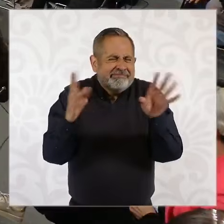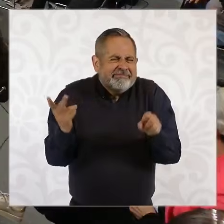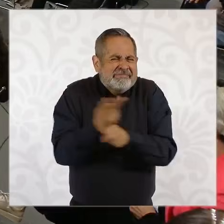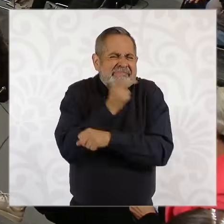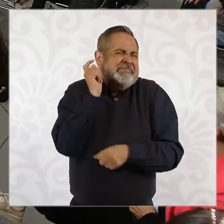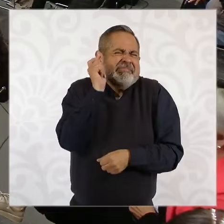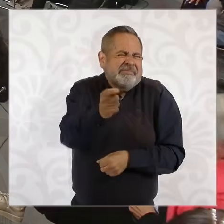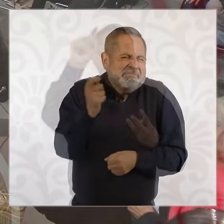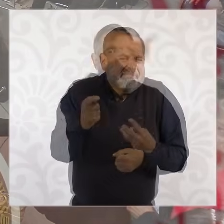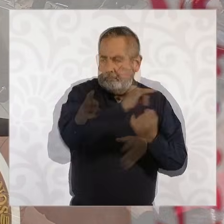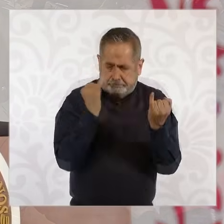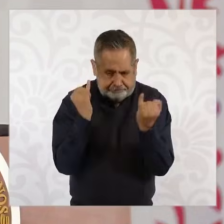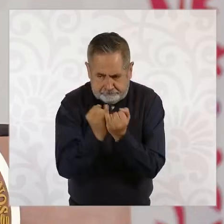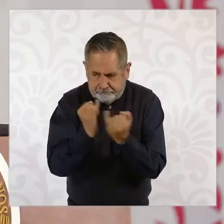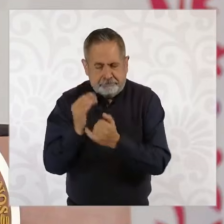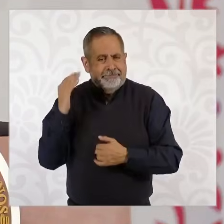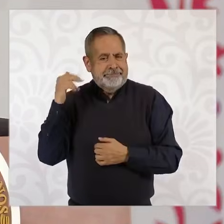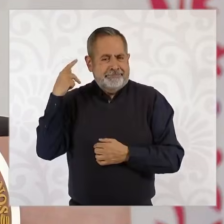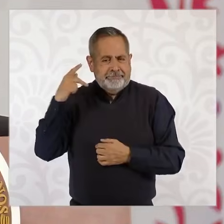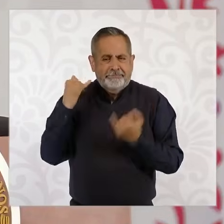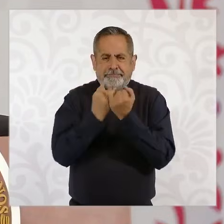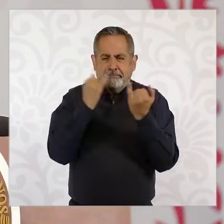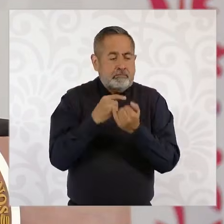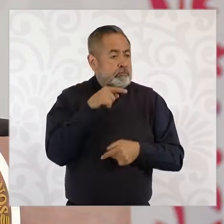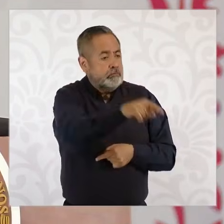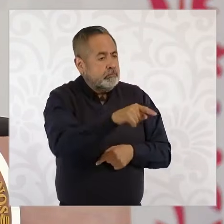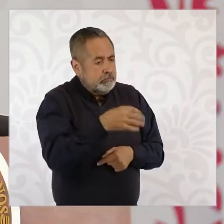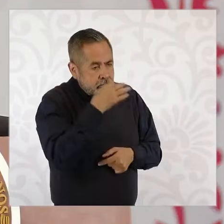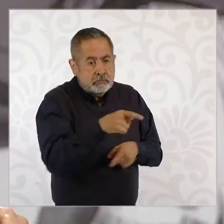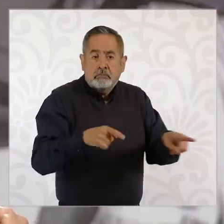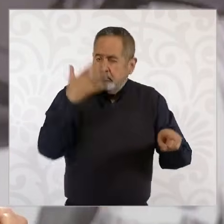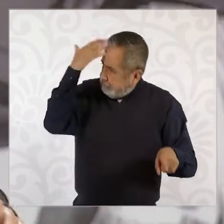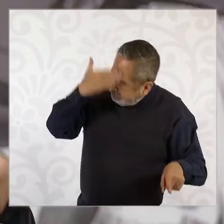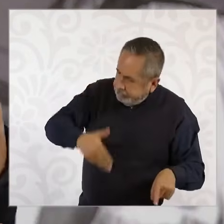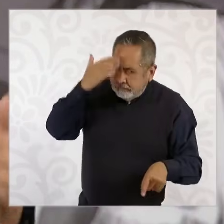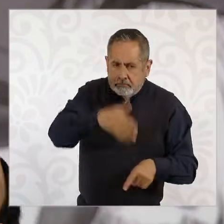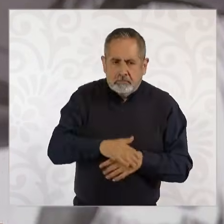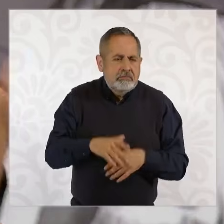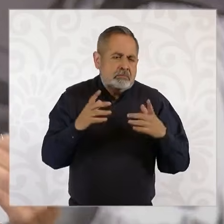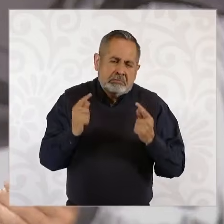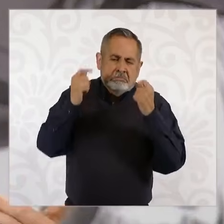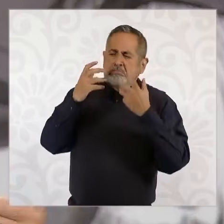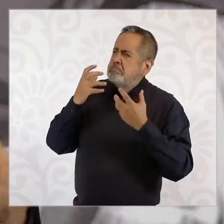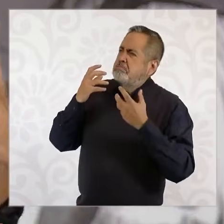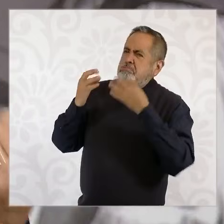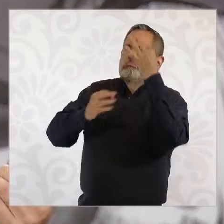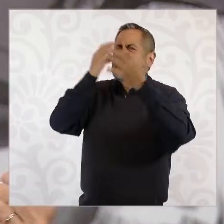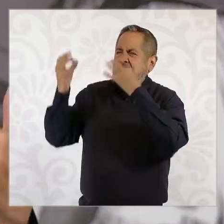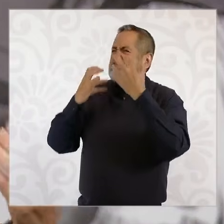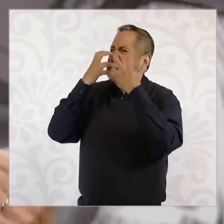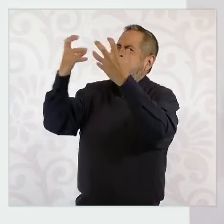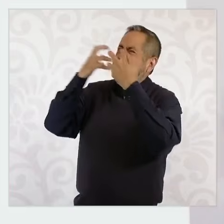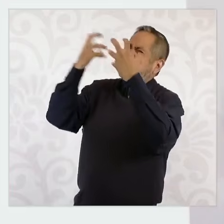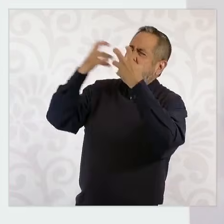lo que sucedió exactamente. Entonces, en este caso, pues ellos, aunque sabían que los iba a atender, de todas maneras, mientras estaba el evento, pues